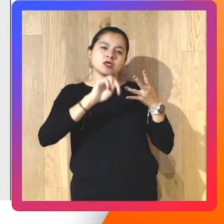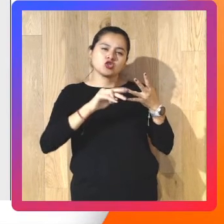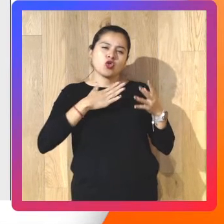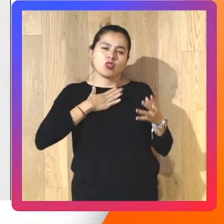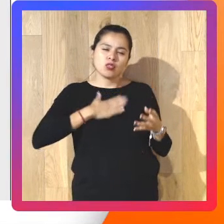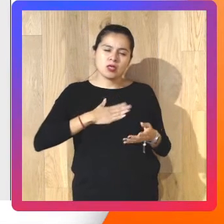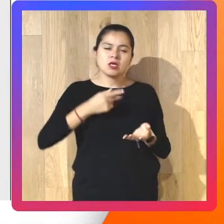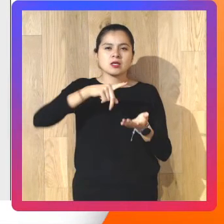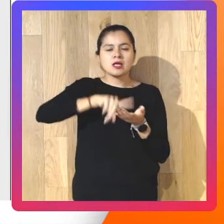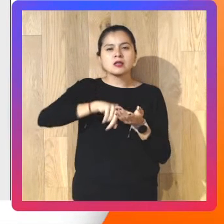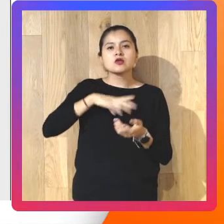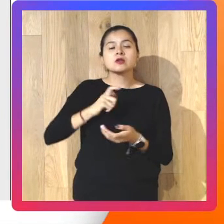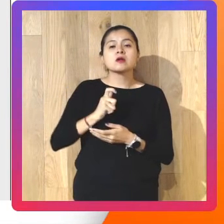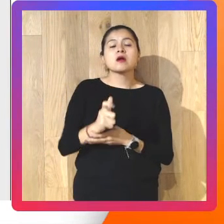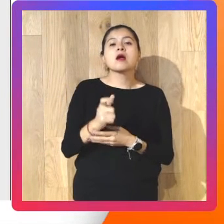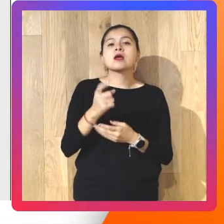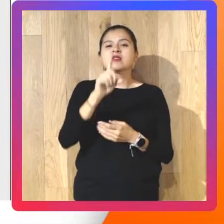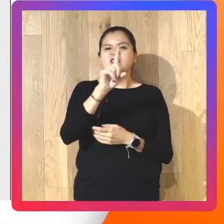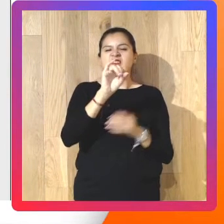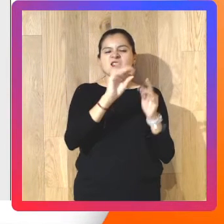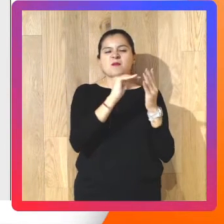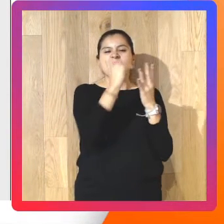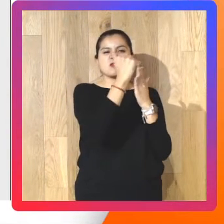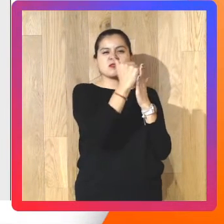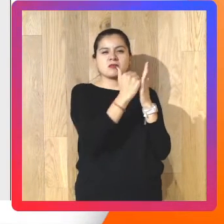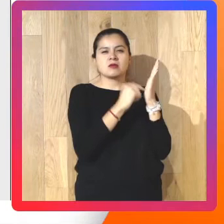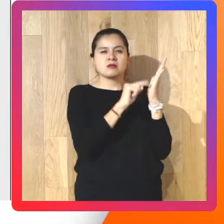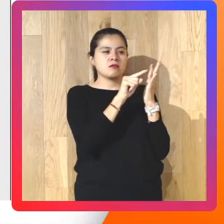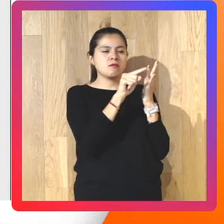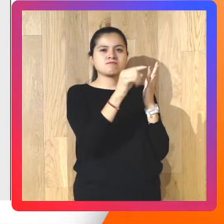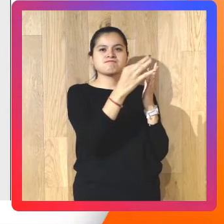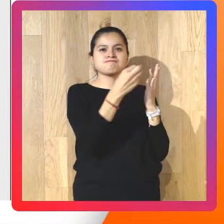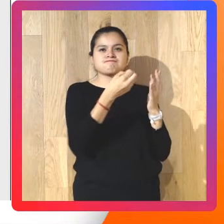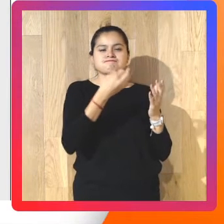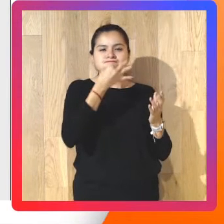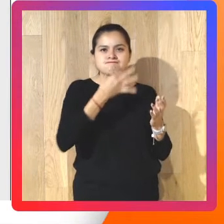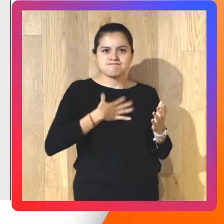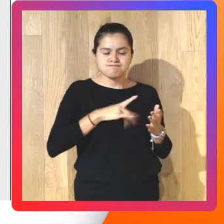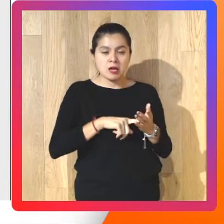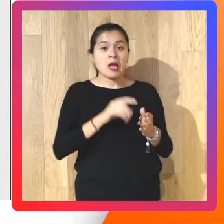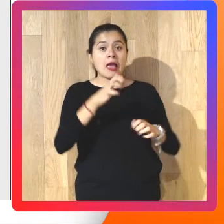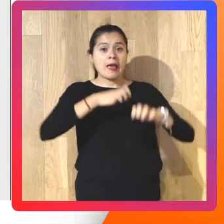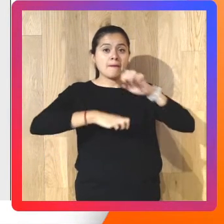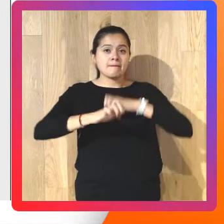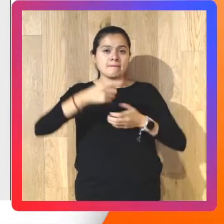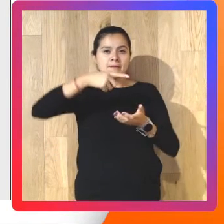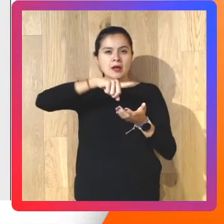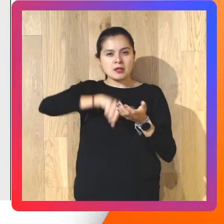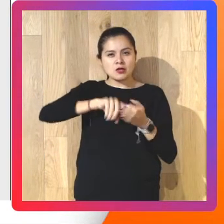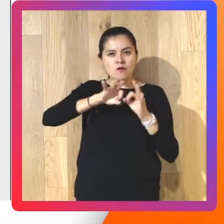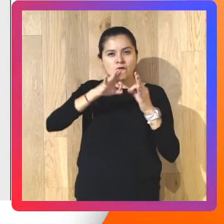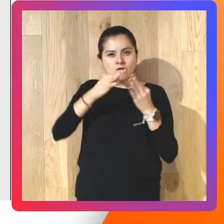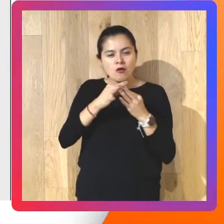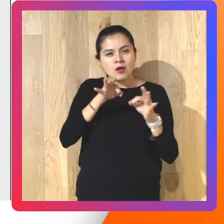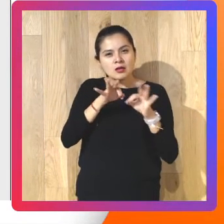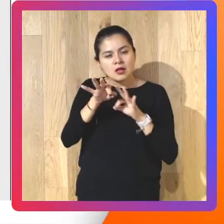favor. Esta compensación, este indicador nos ayuda a que la empresa tenga mecanismos